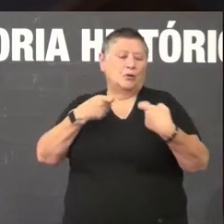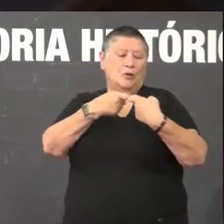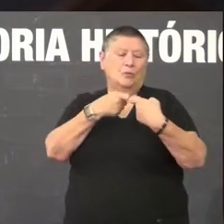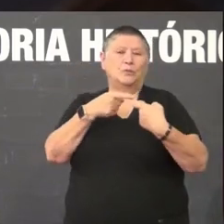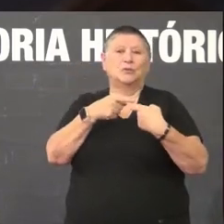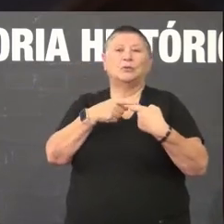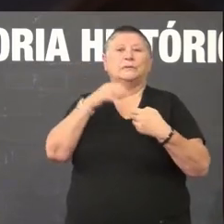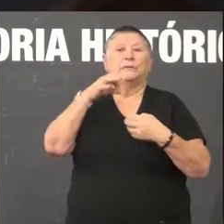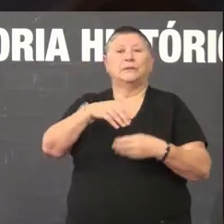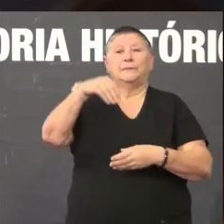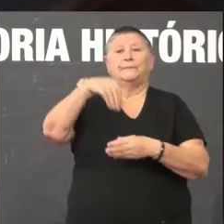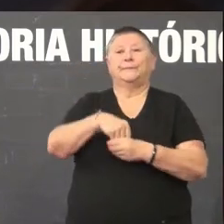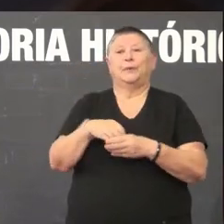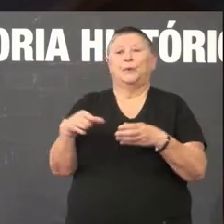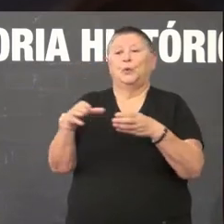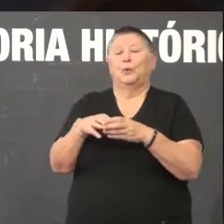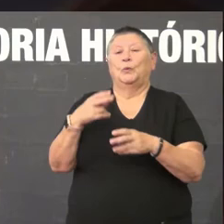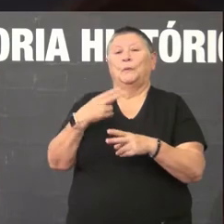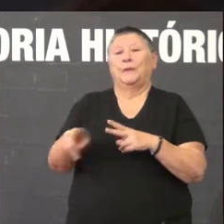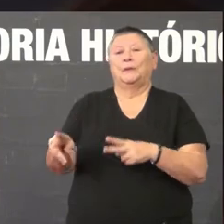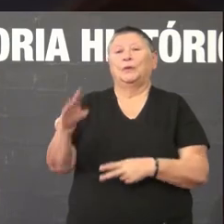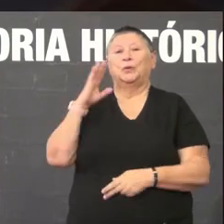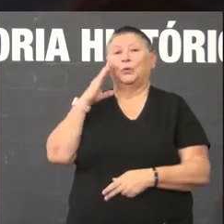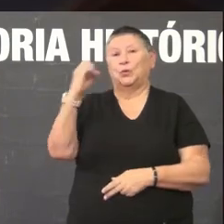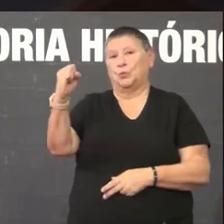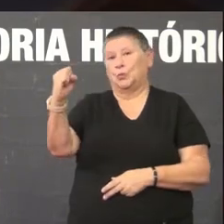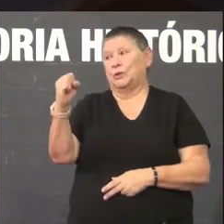do Partido Comunista e aí quero